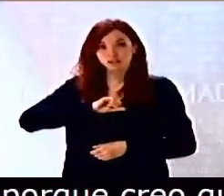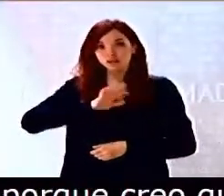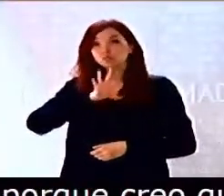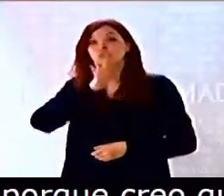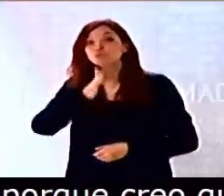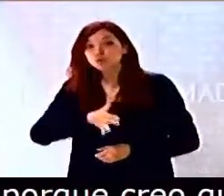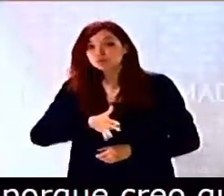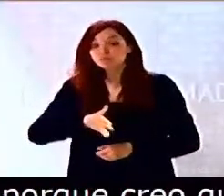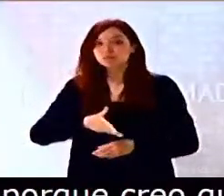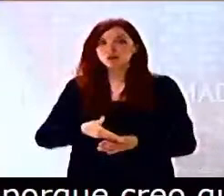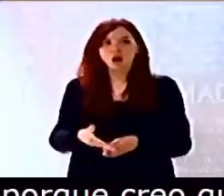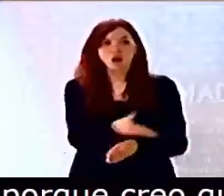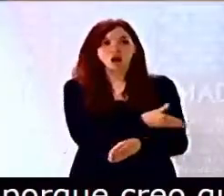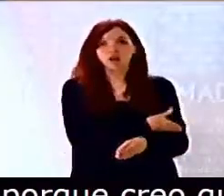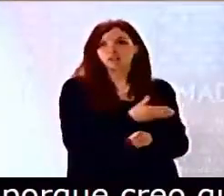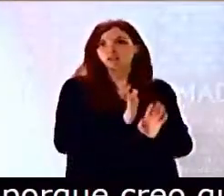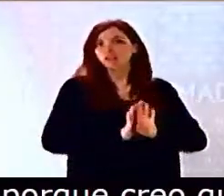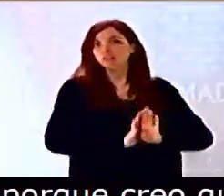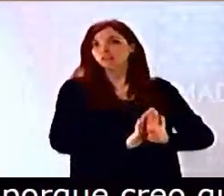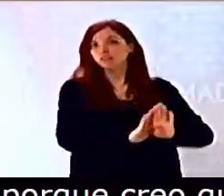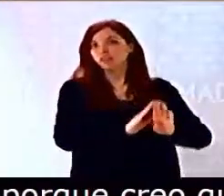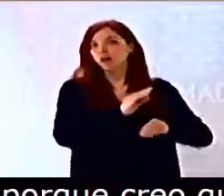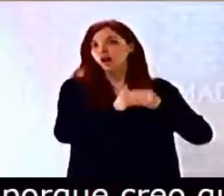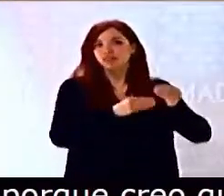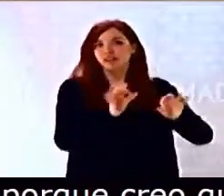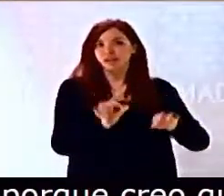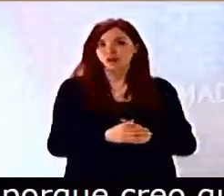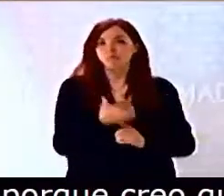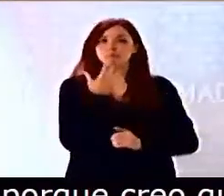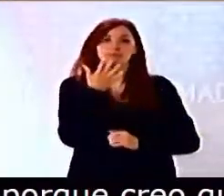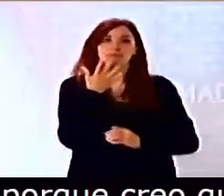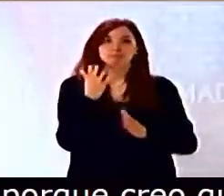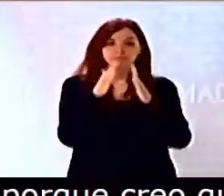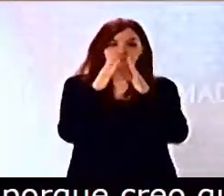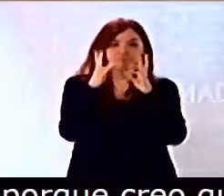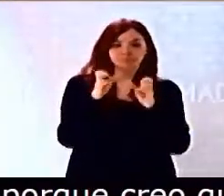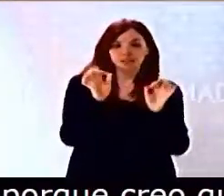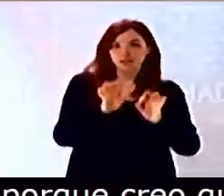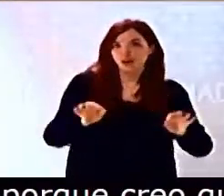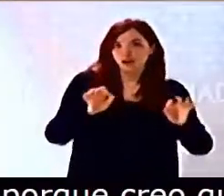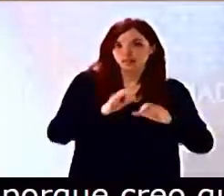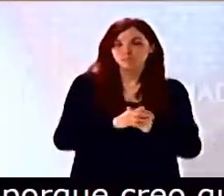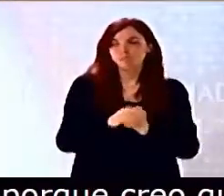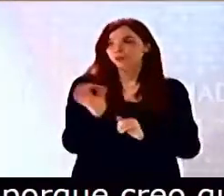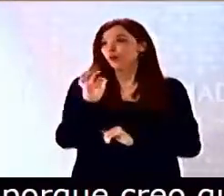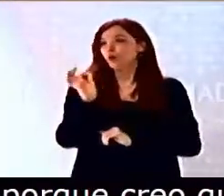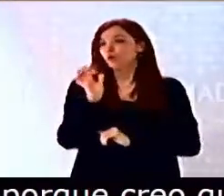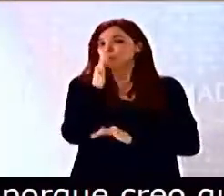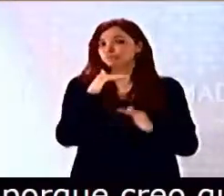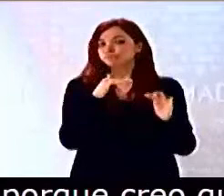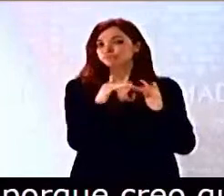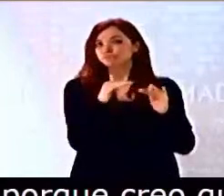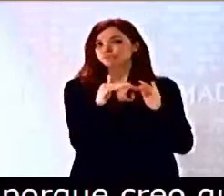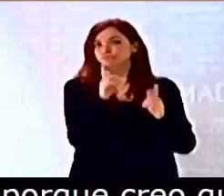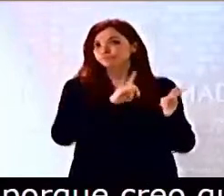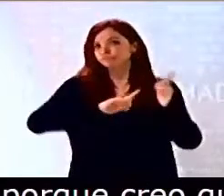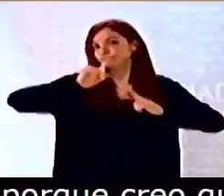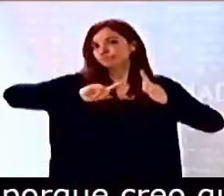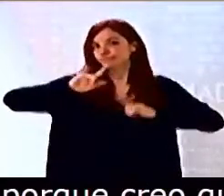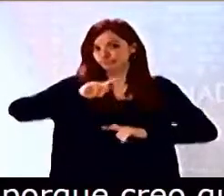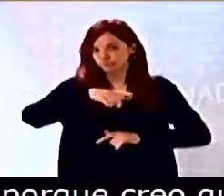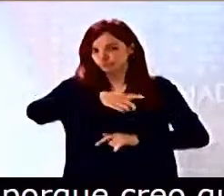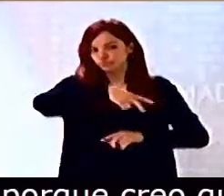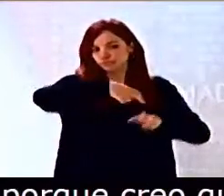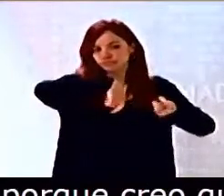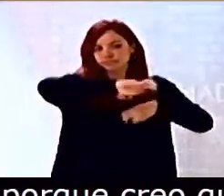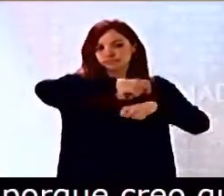porque no se estén realizando los aislamientos que se deban realizar o porque haya una cierta movilidad dentro del municipio